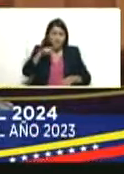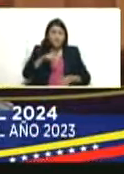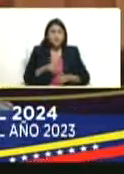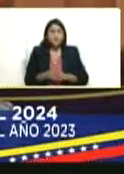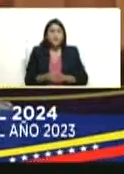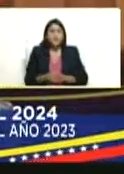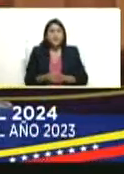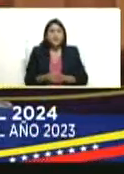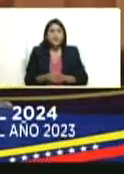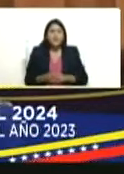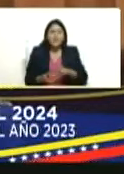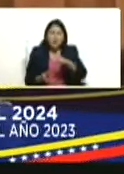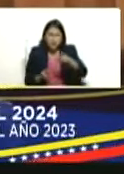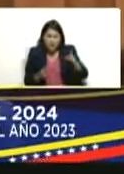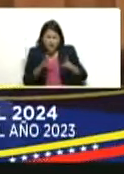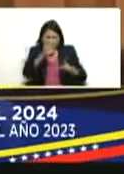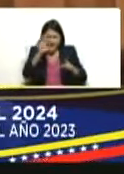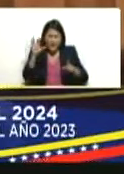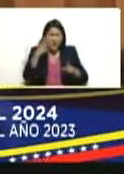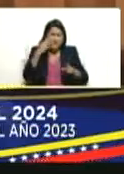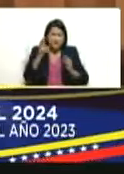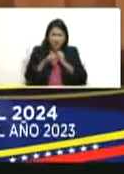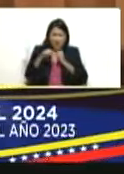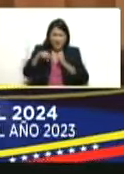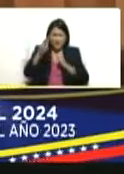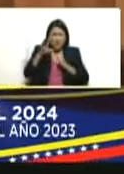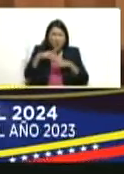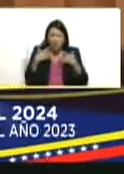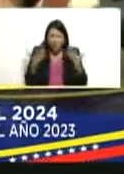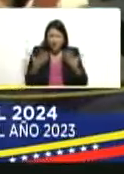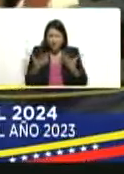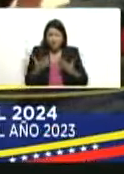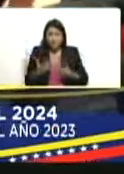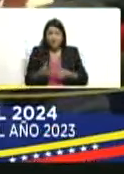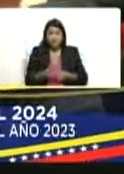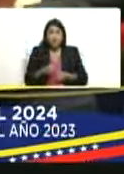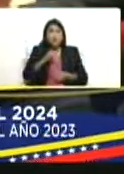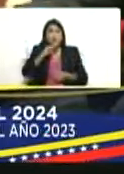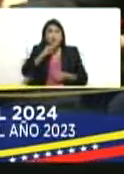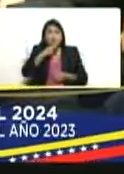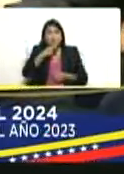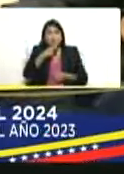¿en qué país de ustedes han vivido una experiencia como esta? ¿En Rusia?